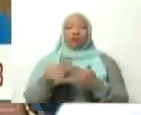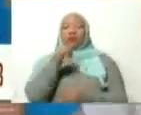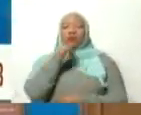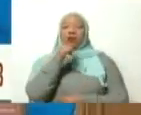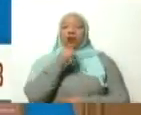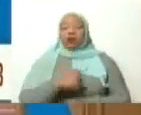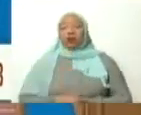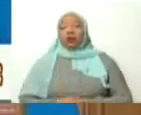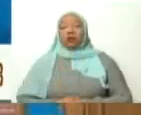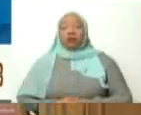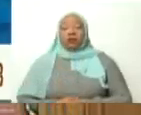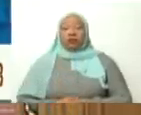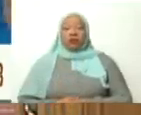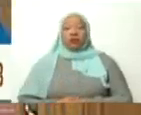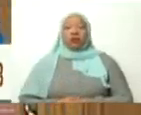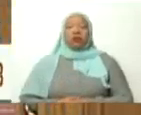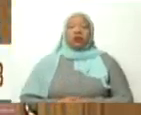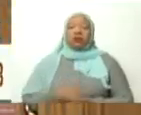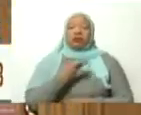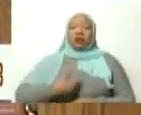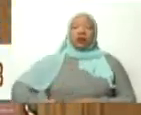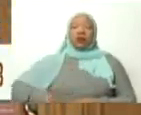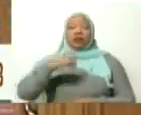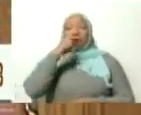el pueblo venezolano ha sabido